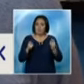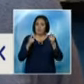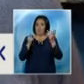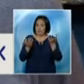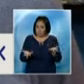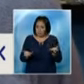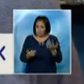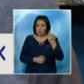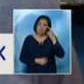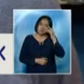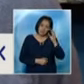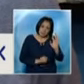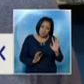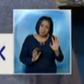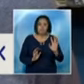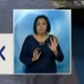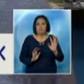creo ya